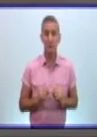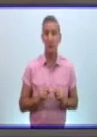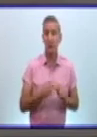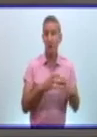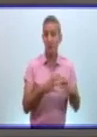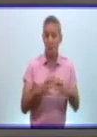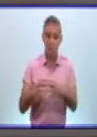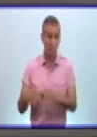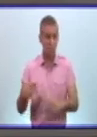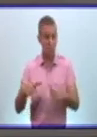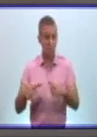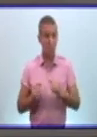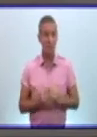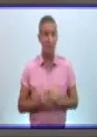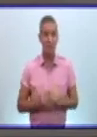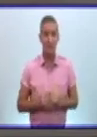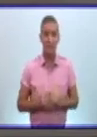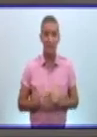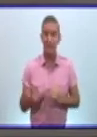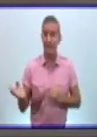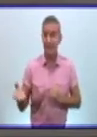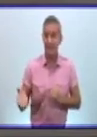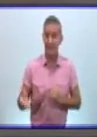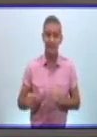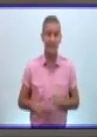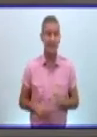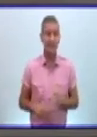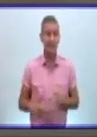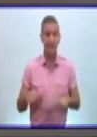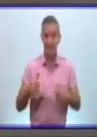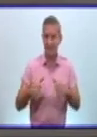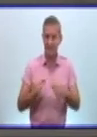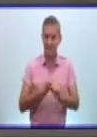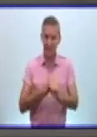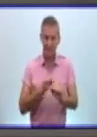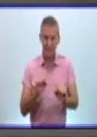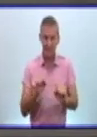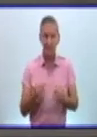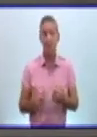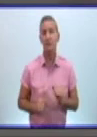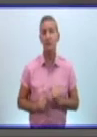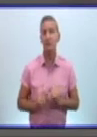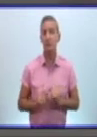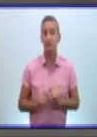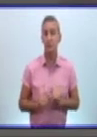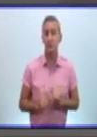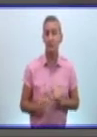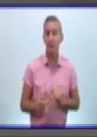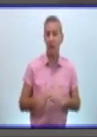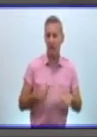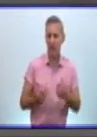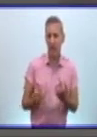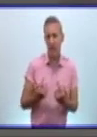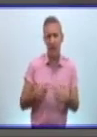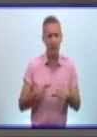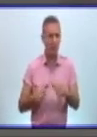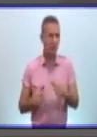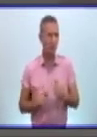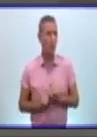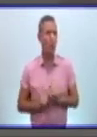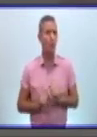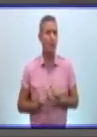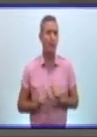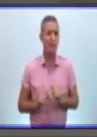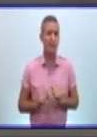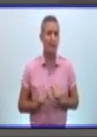químicos, sino que aceleran las reacciones químicas y de hecho posibilitan el que tengan lugar algunas reacciones que de otra forma no se